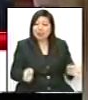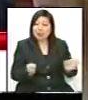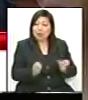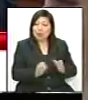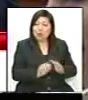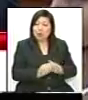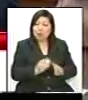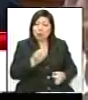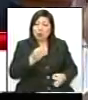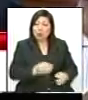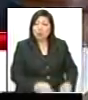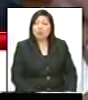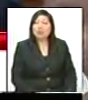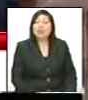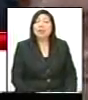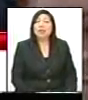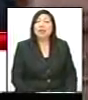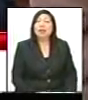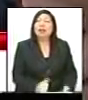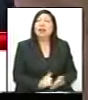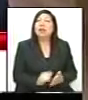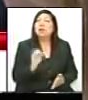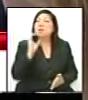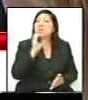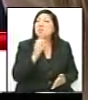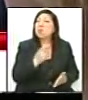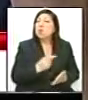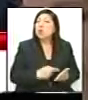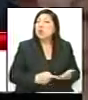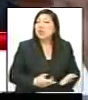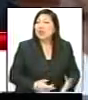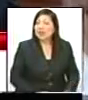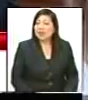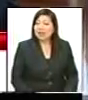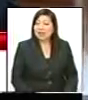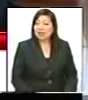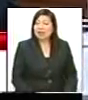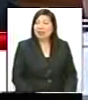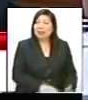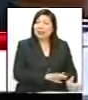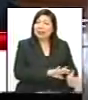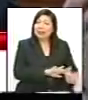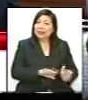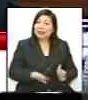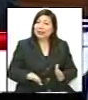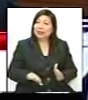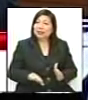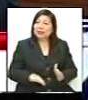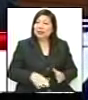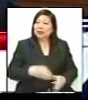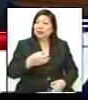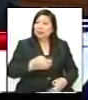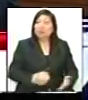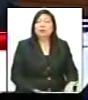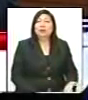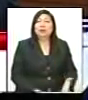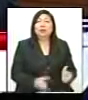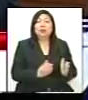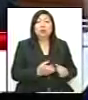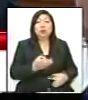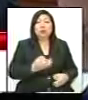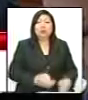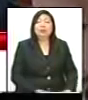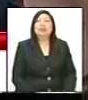Nacional de Justicia lo que está buscando es desterrar de los esquemas de justicia, de la estructura